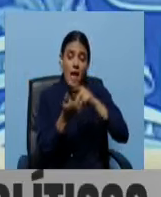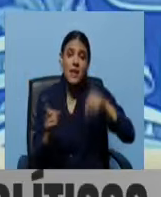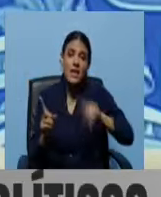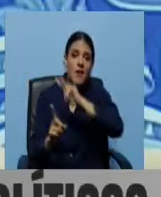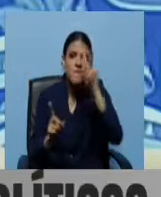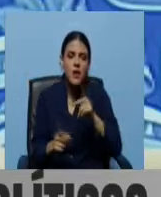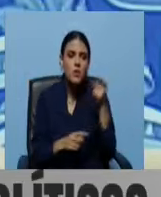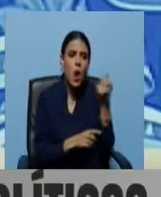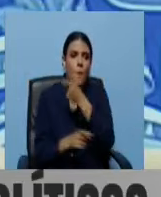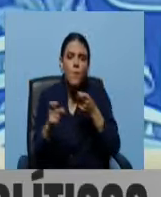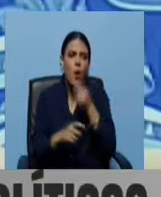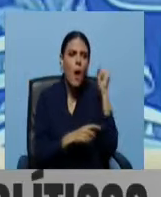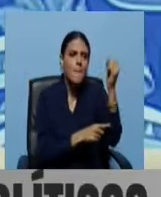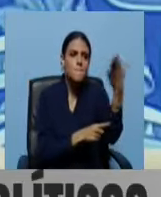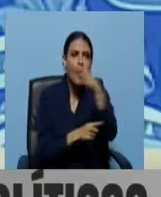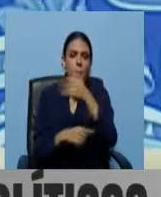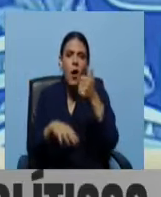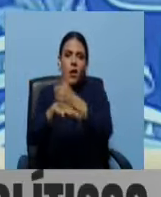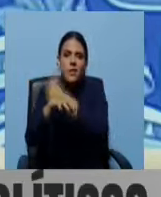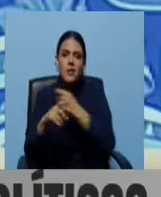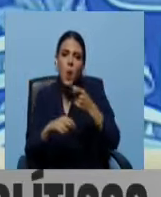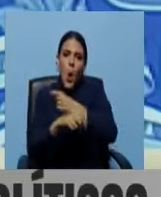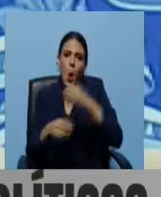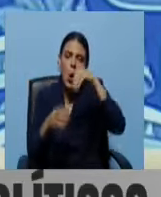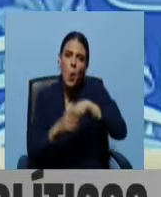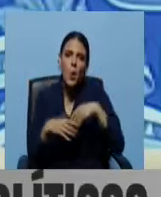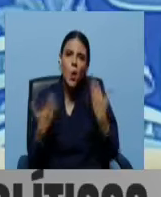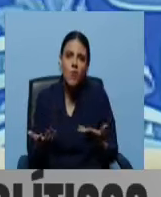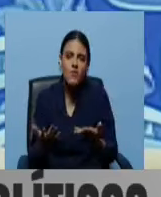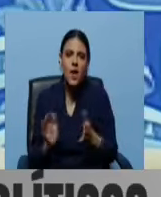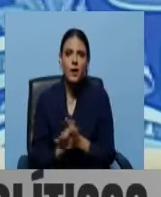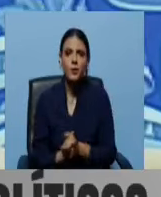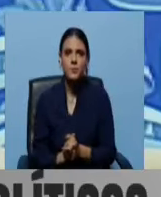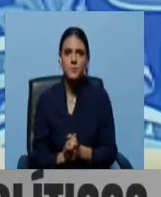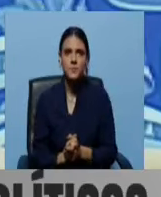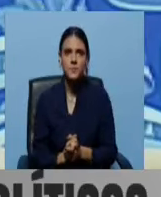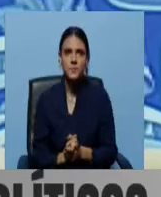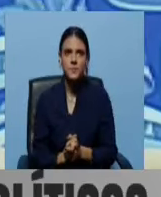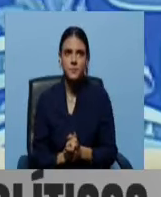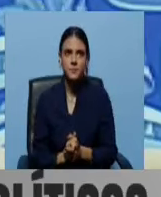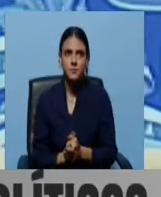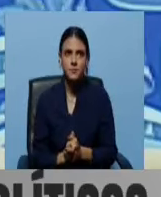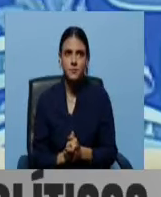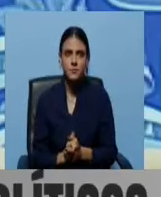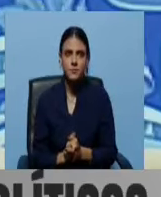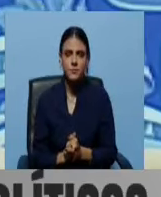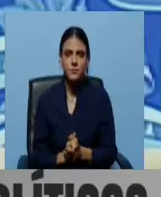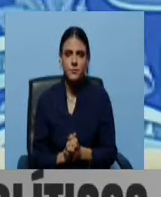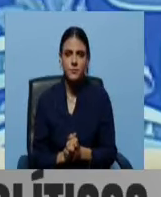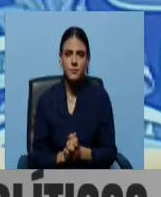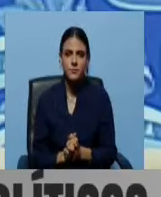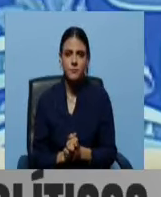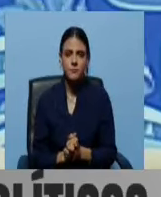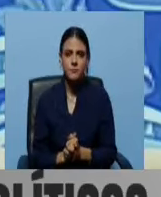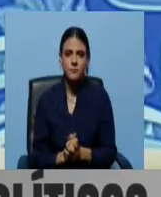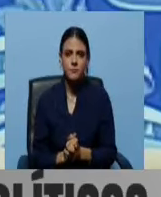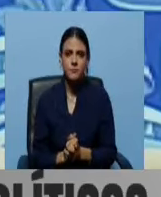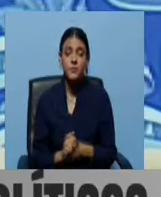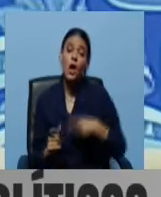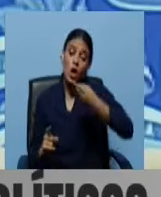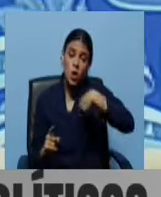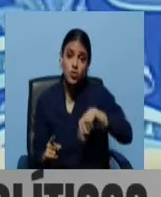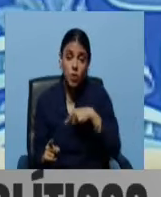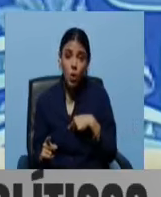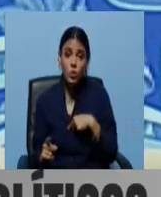territorio de la República para actuar en contra de la integridad territorial de Venezuela. Nosotros